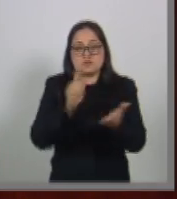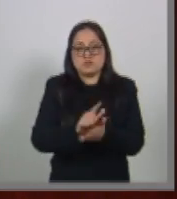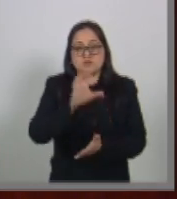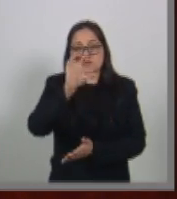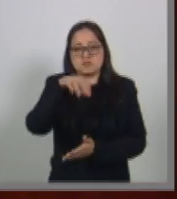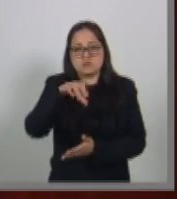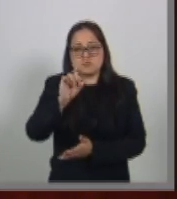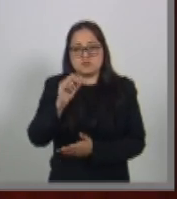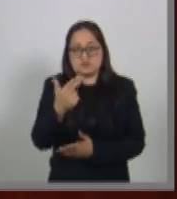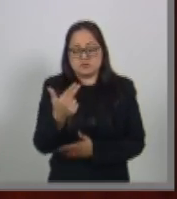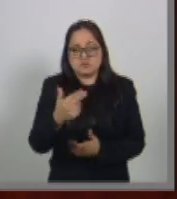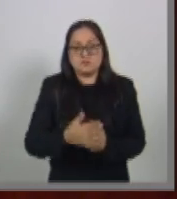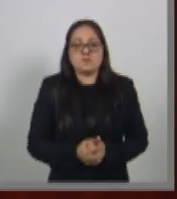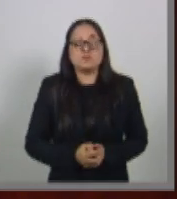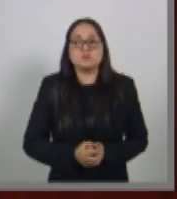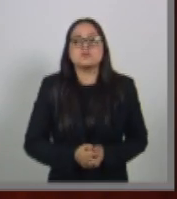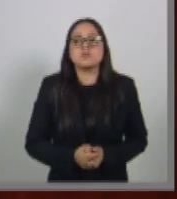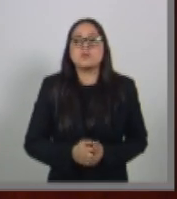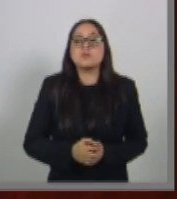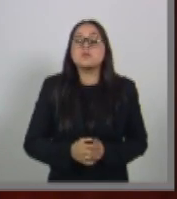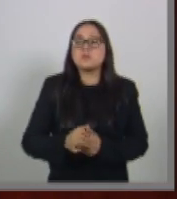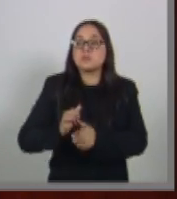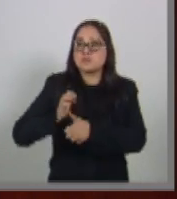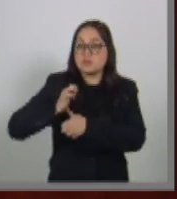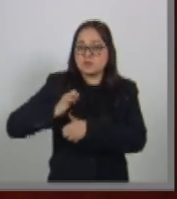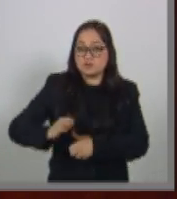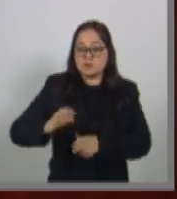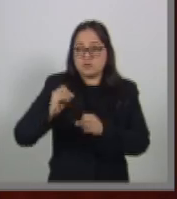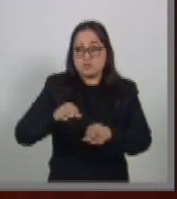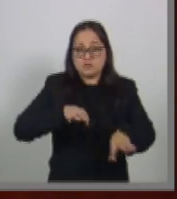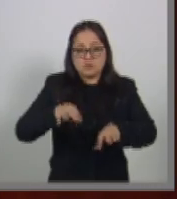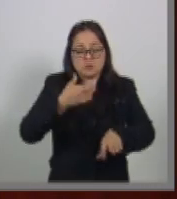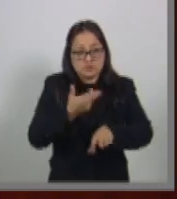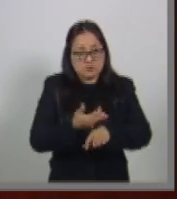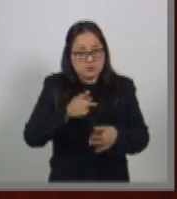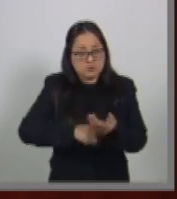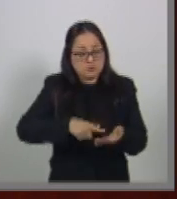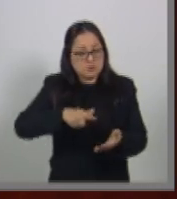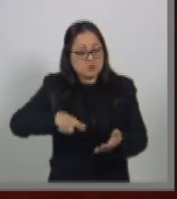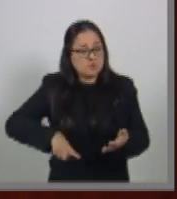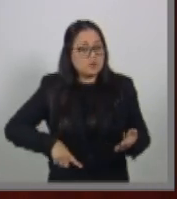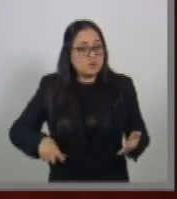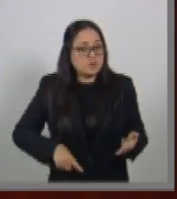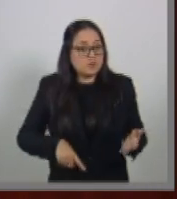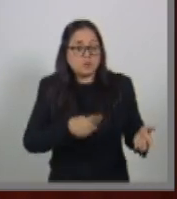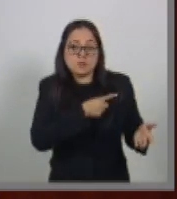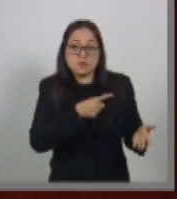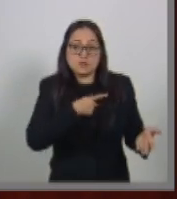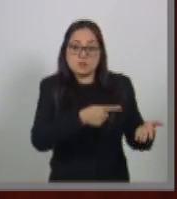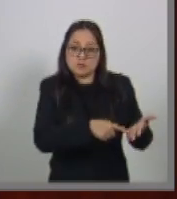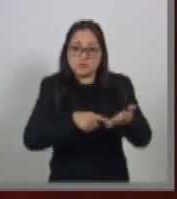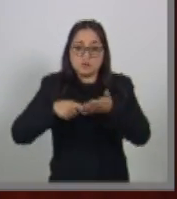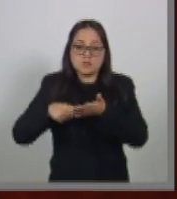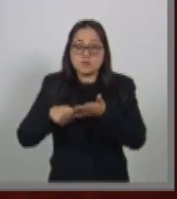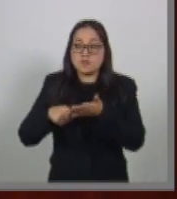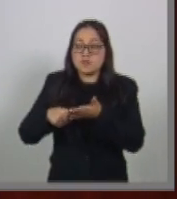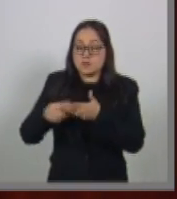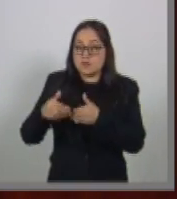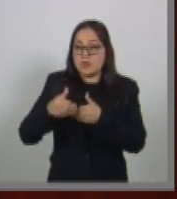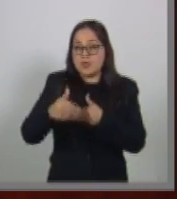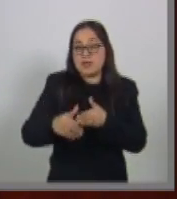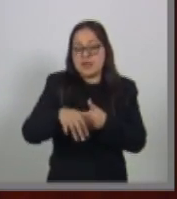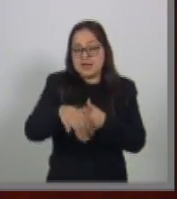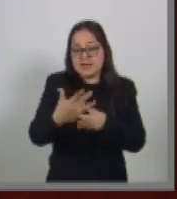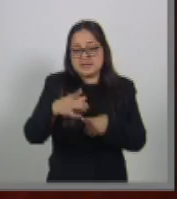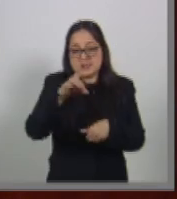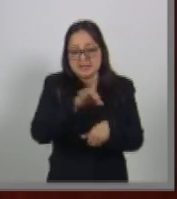de Derechos Humanos, la autoridad o servidor público de que se trate informará dentro de los 15